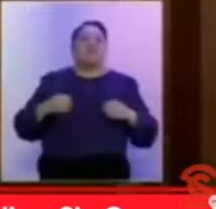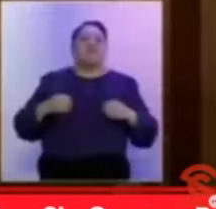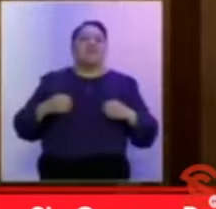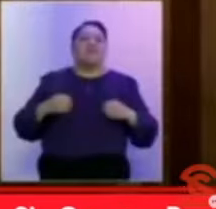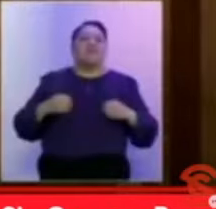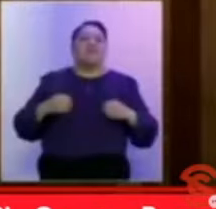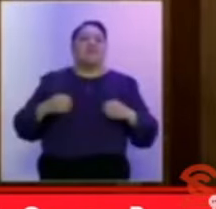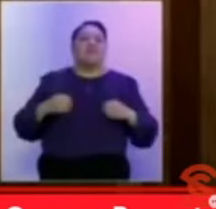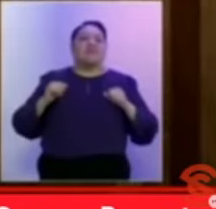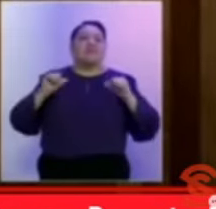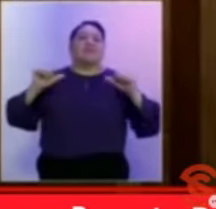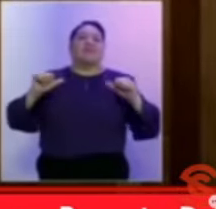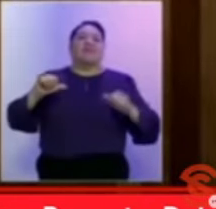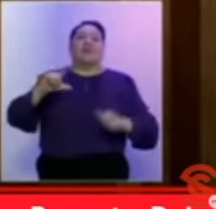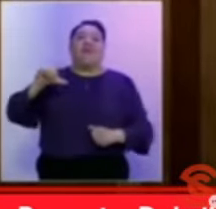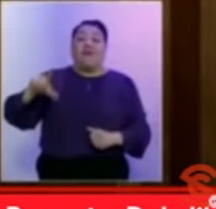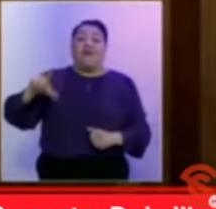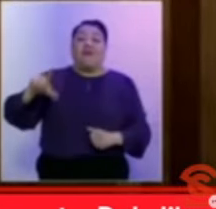régimen